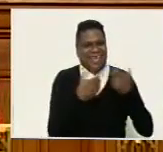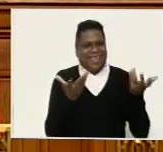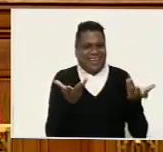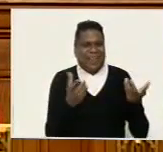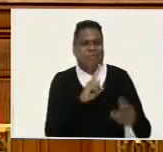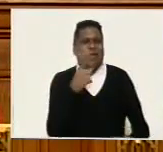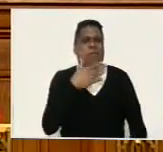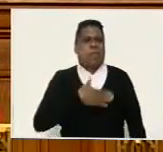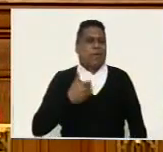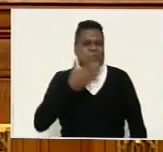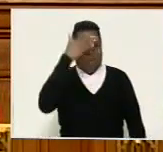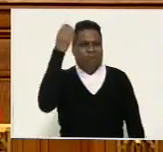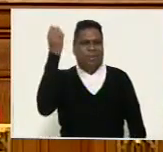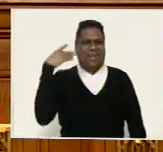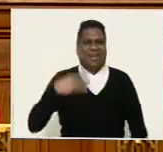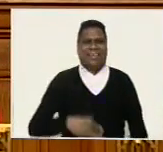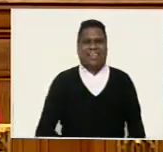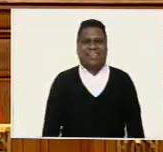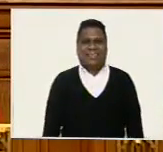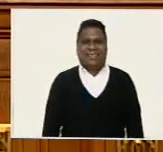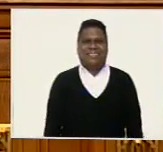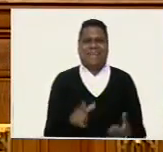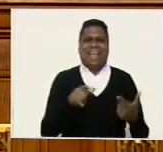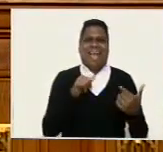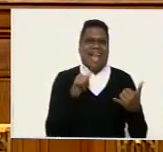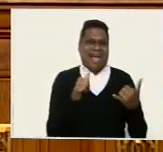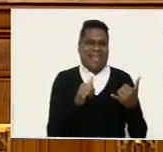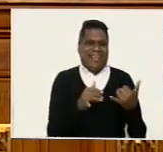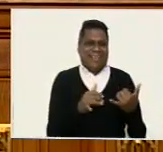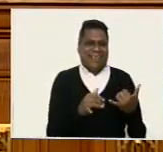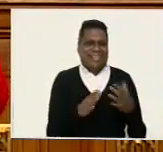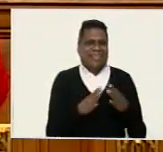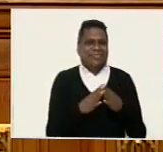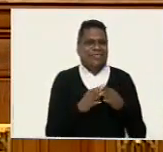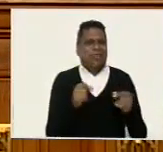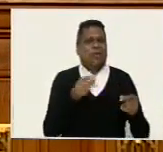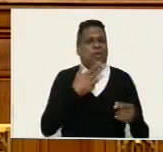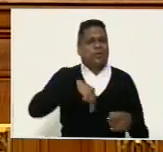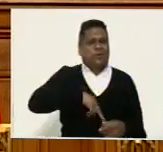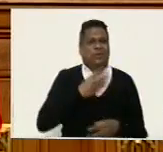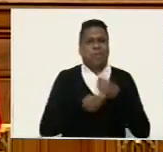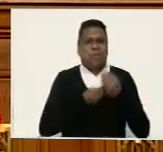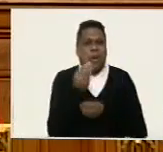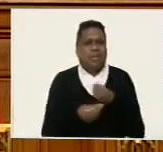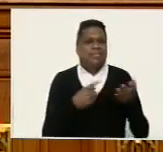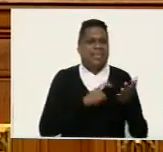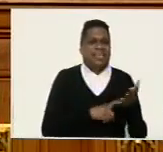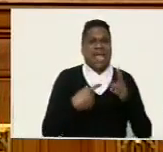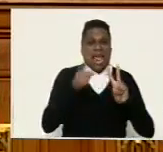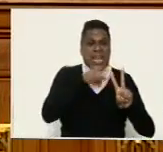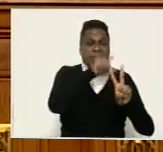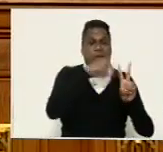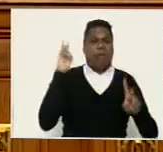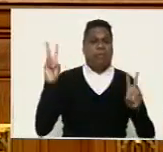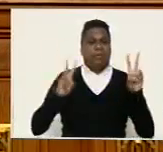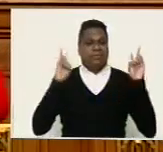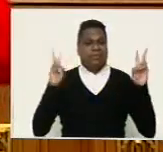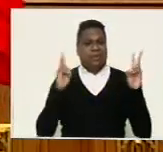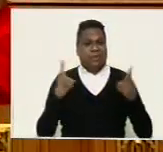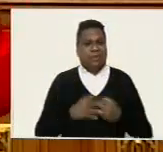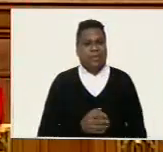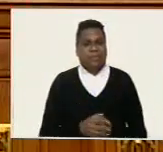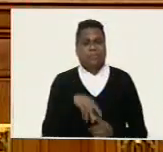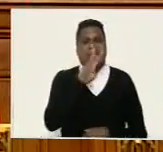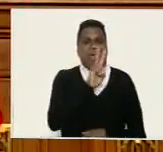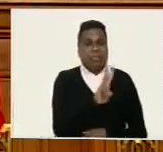olvidar que nos encontramos sumergidos en un escenario de guerra y que debemos garantizar las dos victorias, debemos dar las